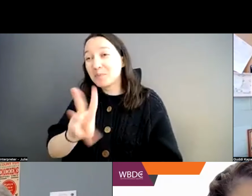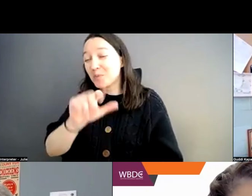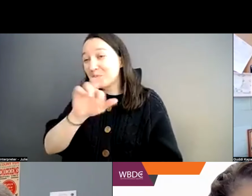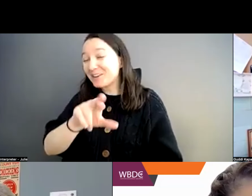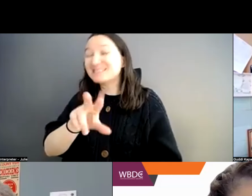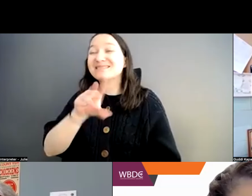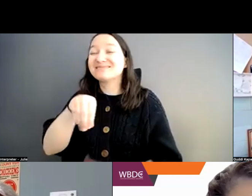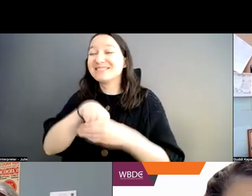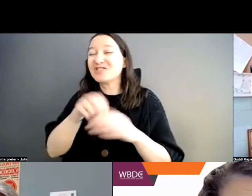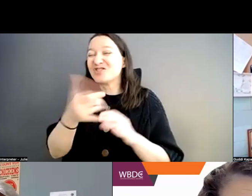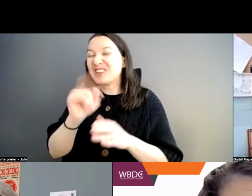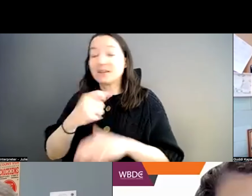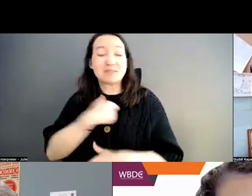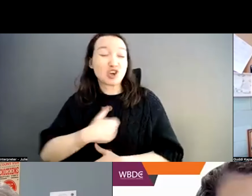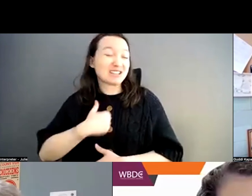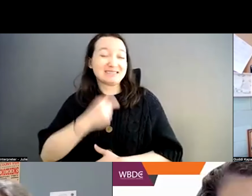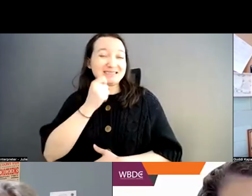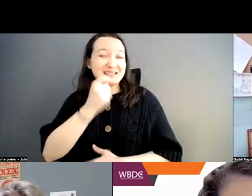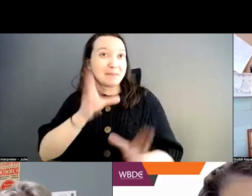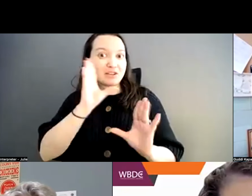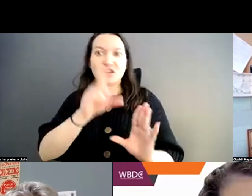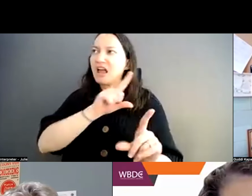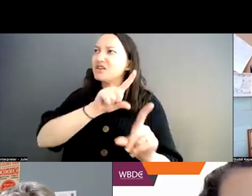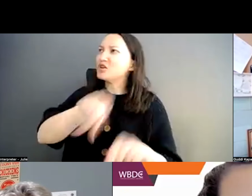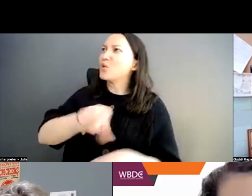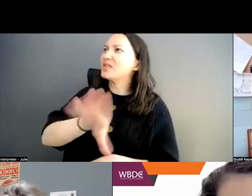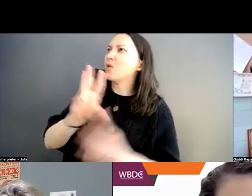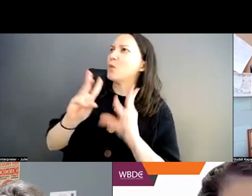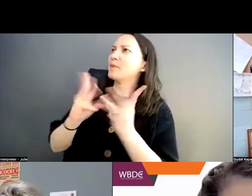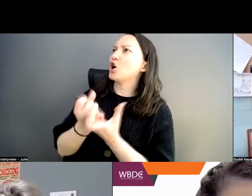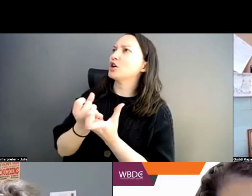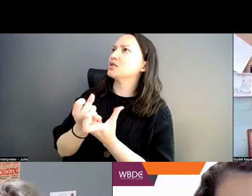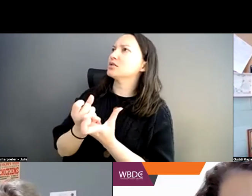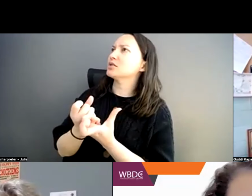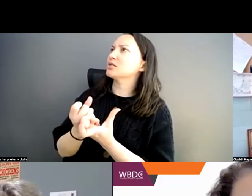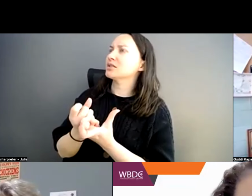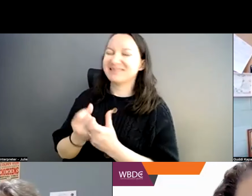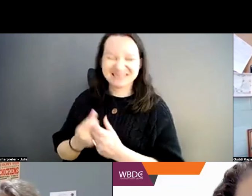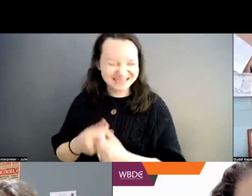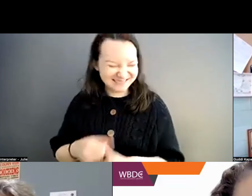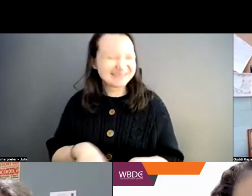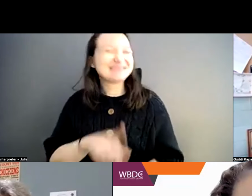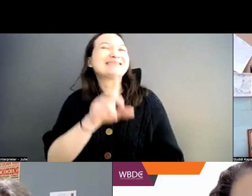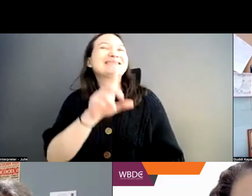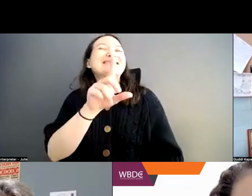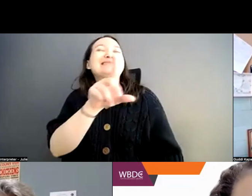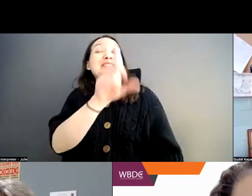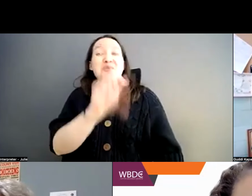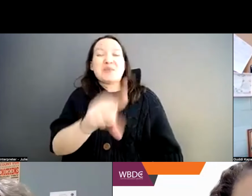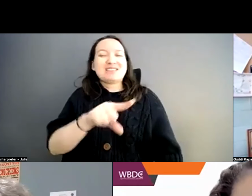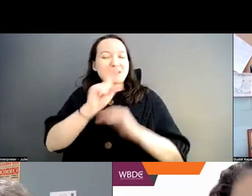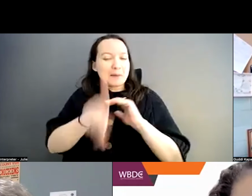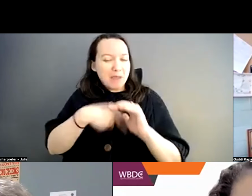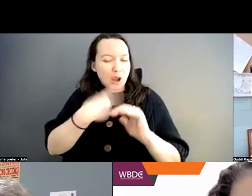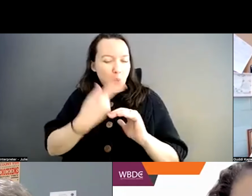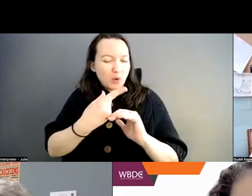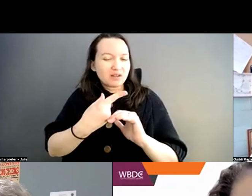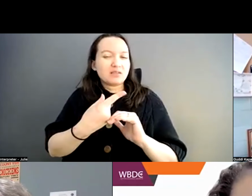SAM que tenemos en el chat ahora para los que están interesados. Pido disculpas. Necesito ir a tu webinar de SAM. La